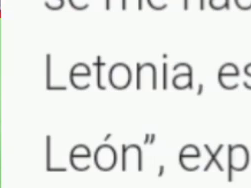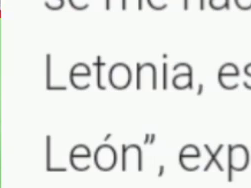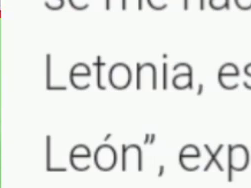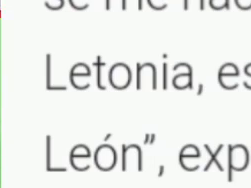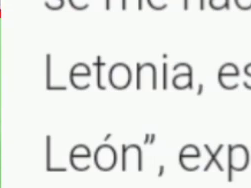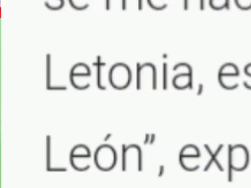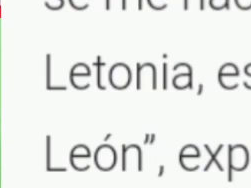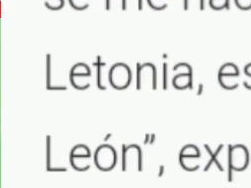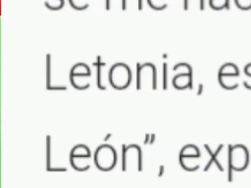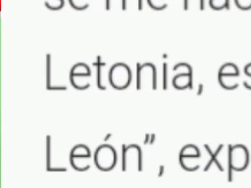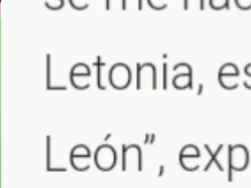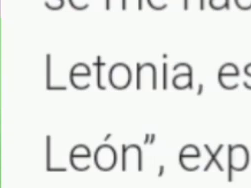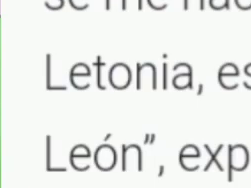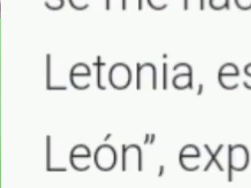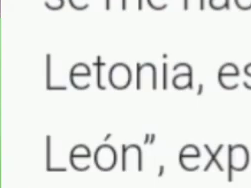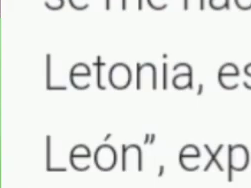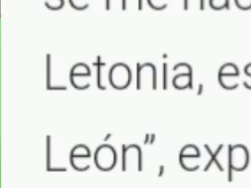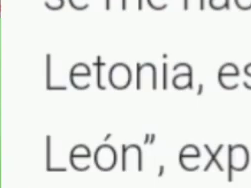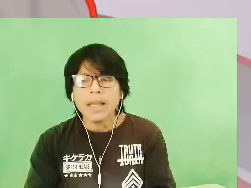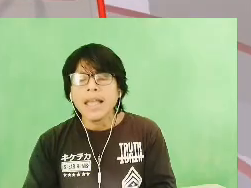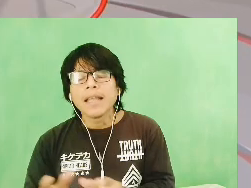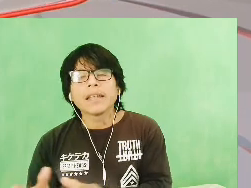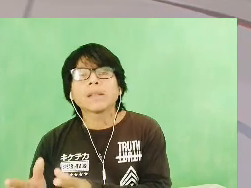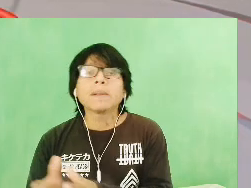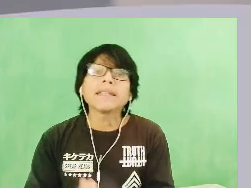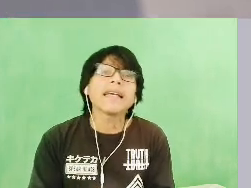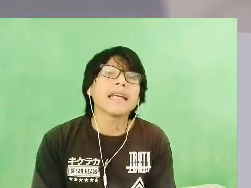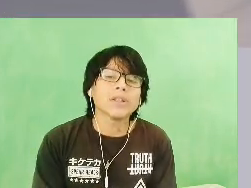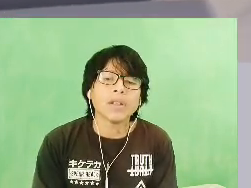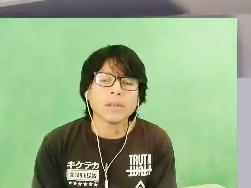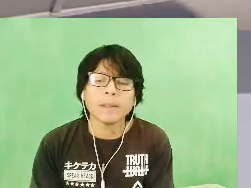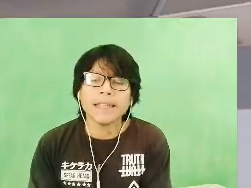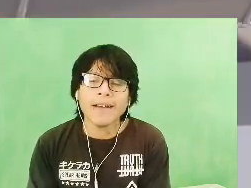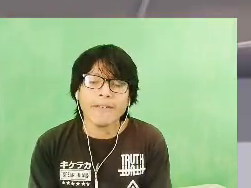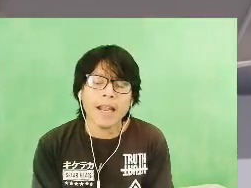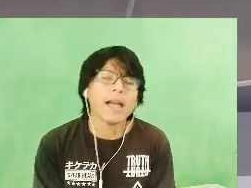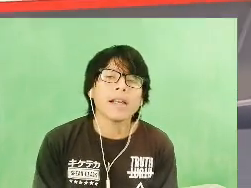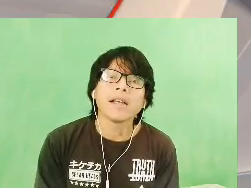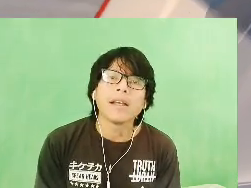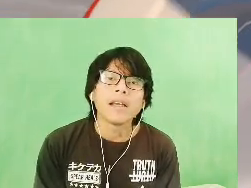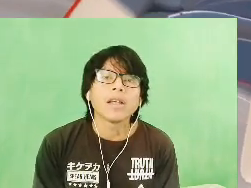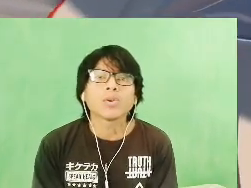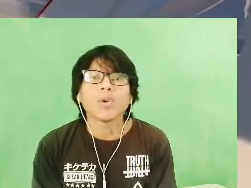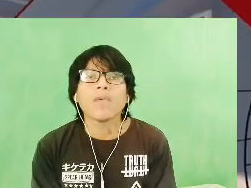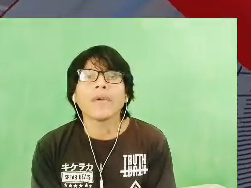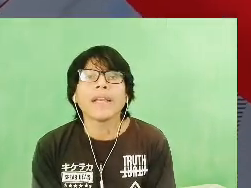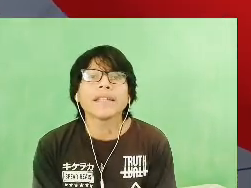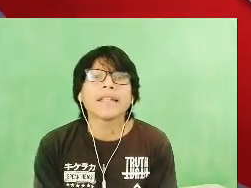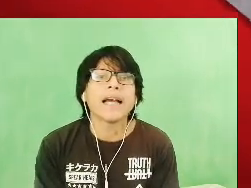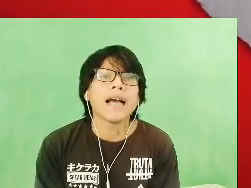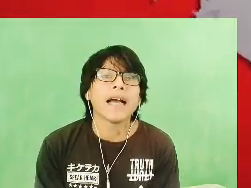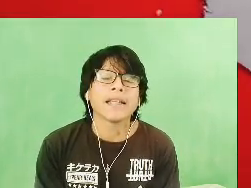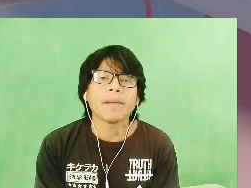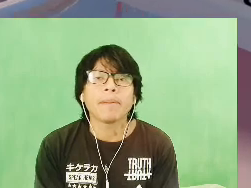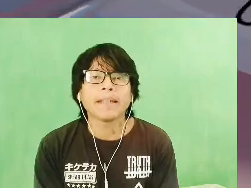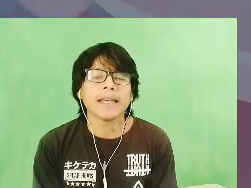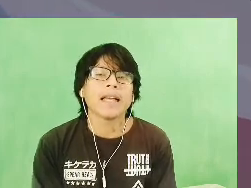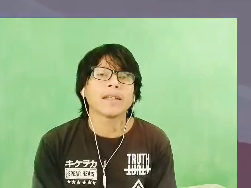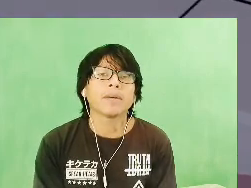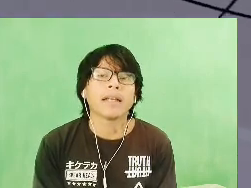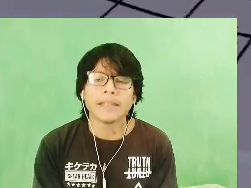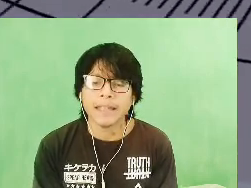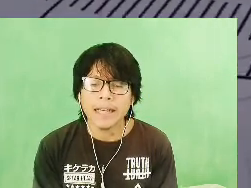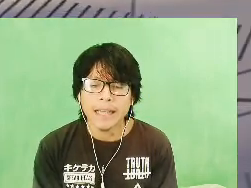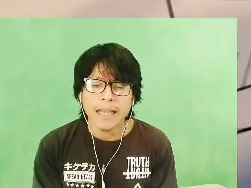Nuevo León, expuso. Bueno, después de eso, después de hablar en su conferencia de